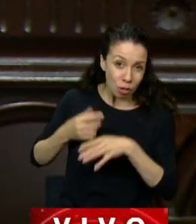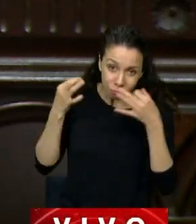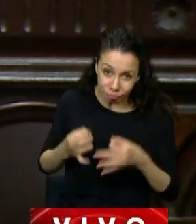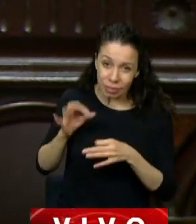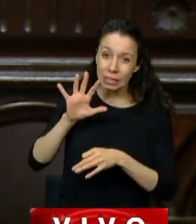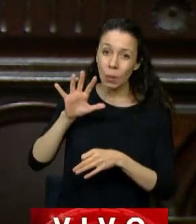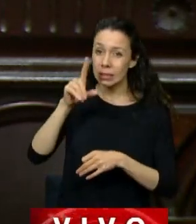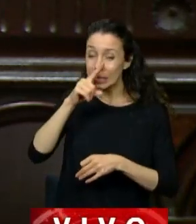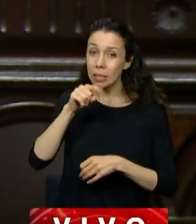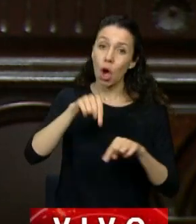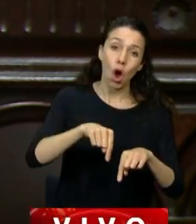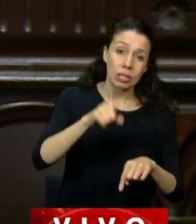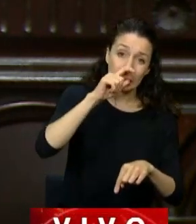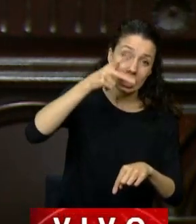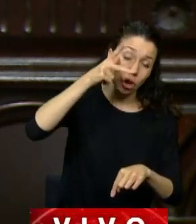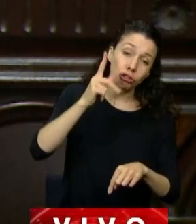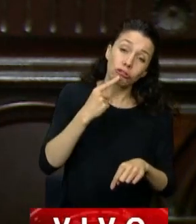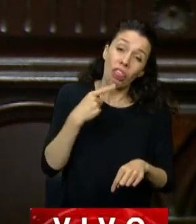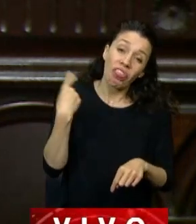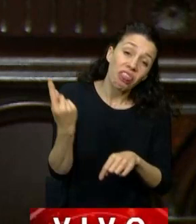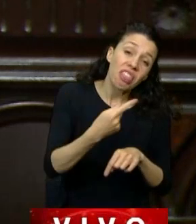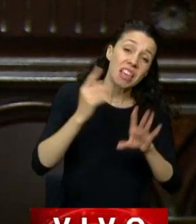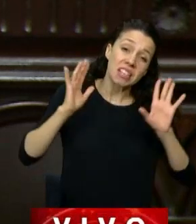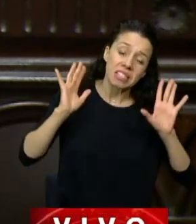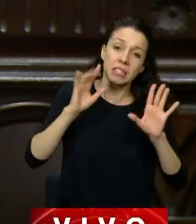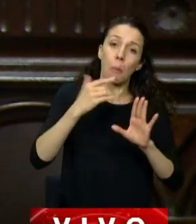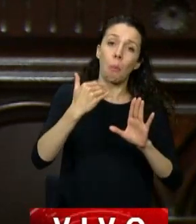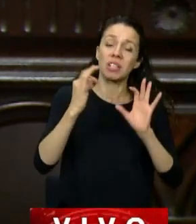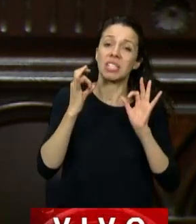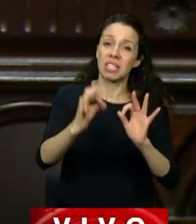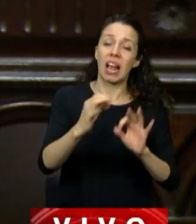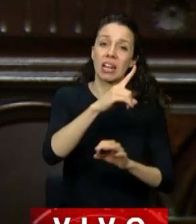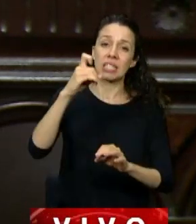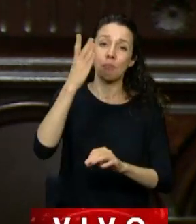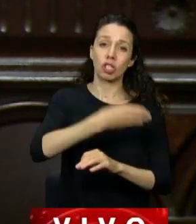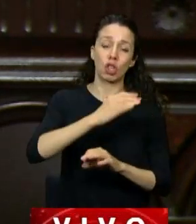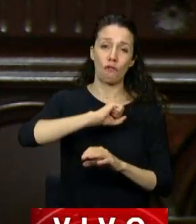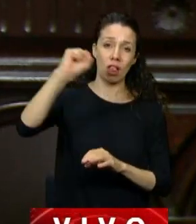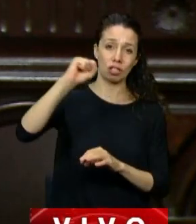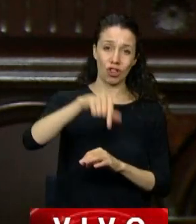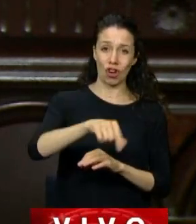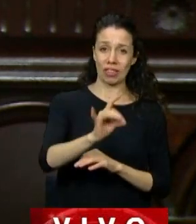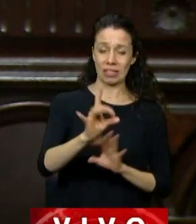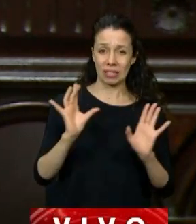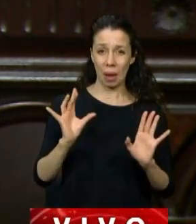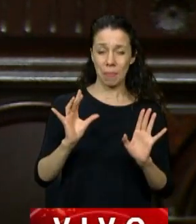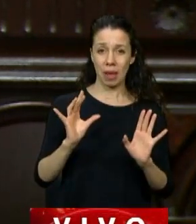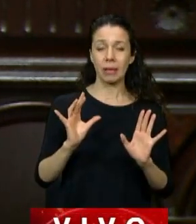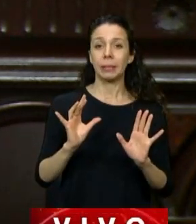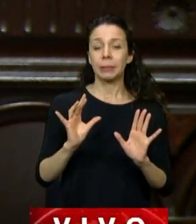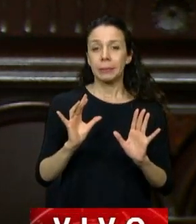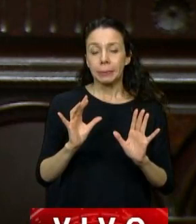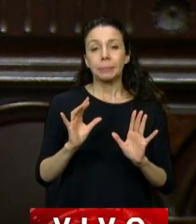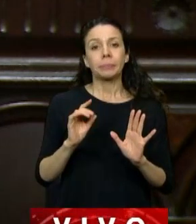55-60, hoy del 78%, a fin de año hablan ya del 100% en algunos casos. Y con esto, lamentablemente,